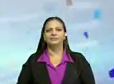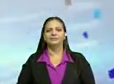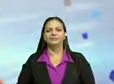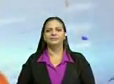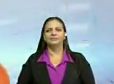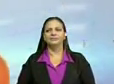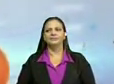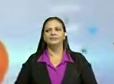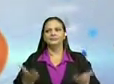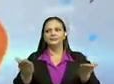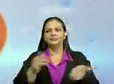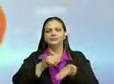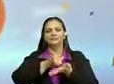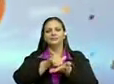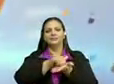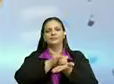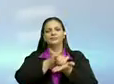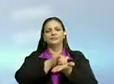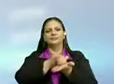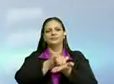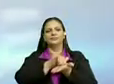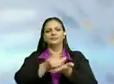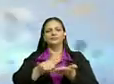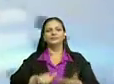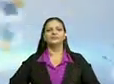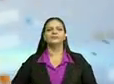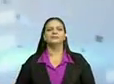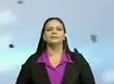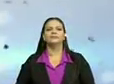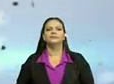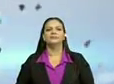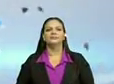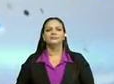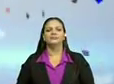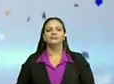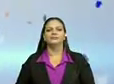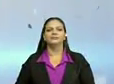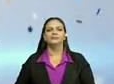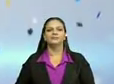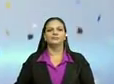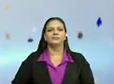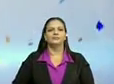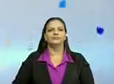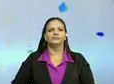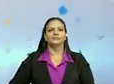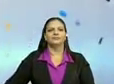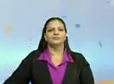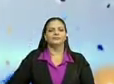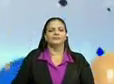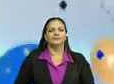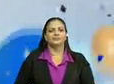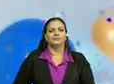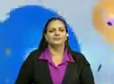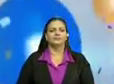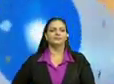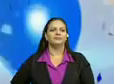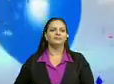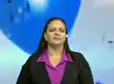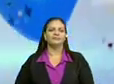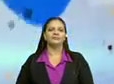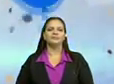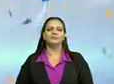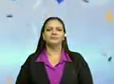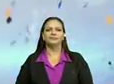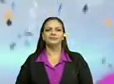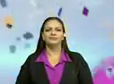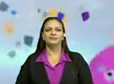York. ¡Asa! De New York. Ay. La canción de Sinatra, pues. Sí, pues. De New York. Desde New York.